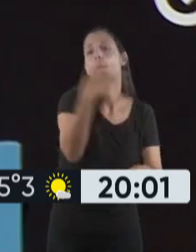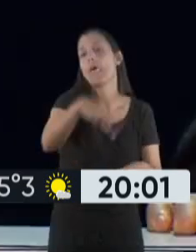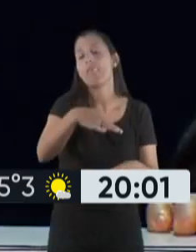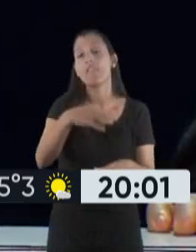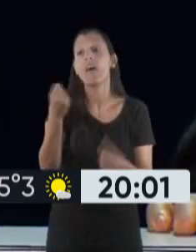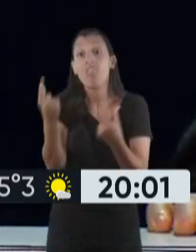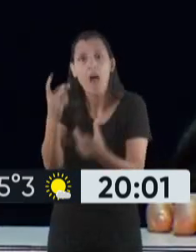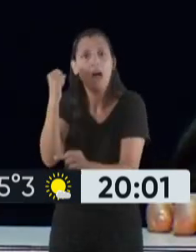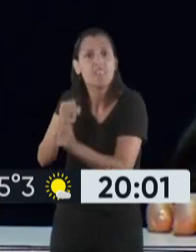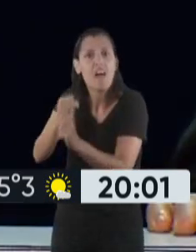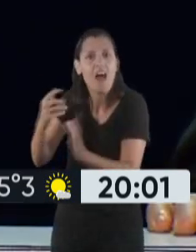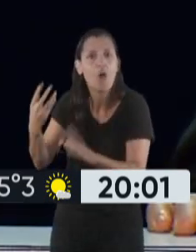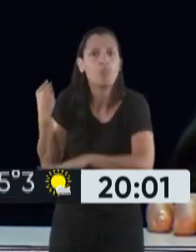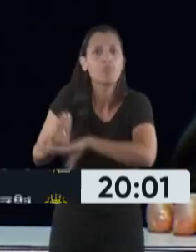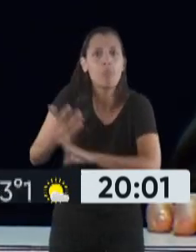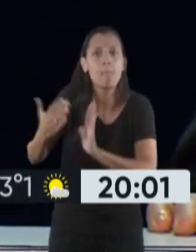modo.